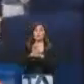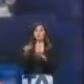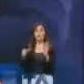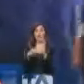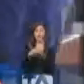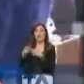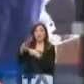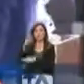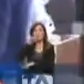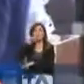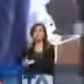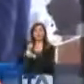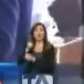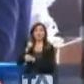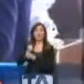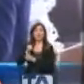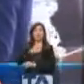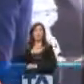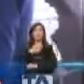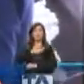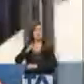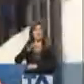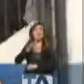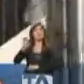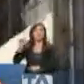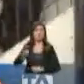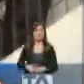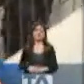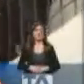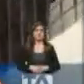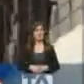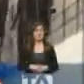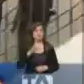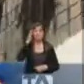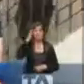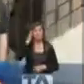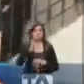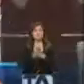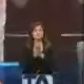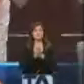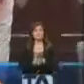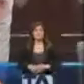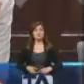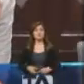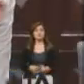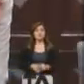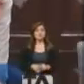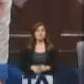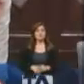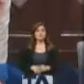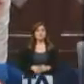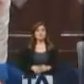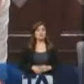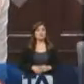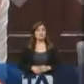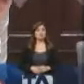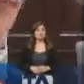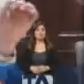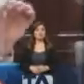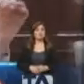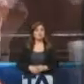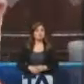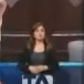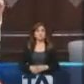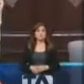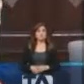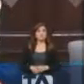del ex empleado de confianza de su tío Ricardo Rivera, dice que no le preocupa nada. Estamos casi como al